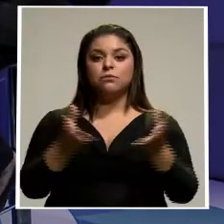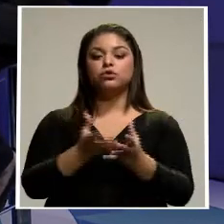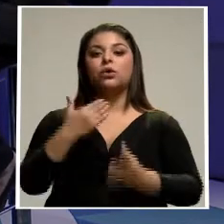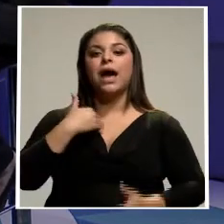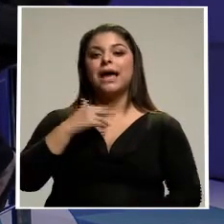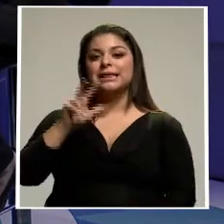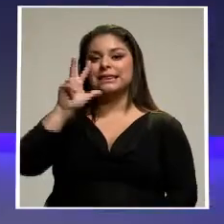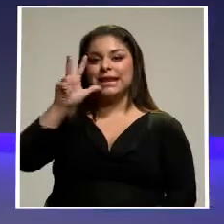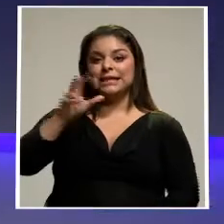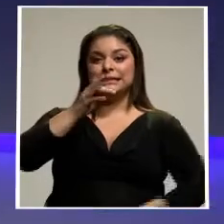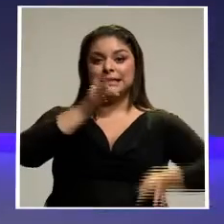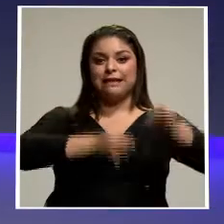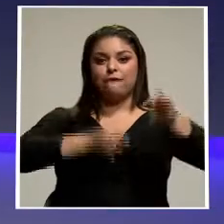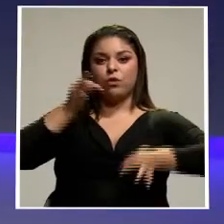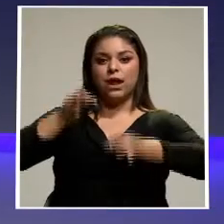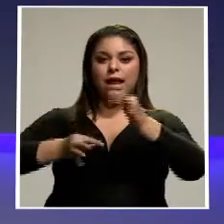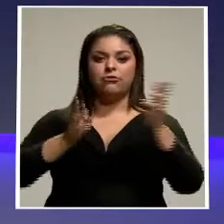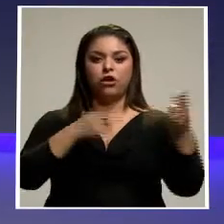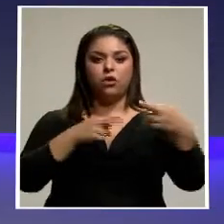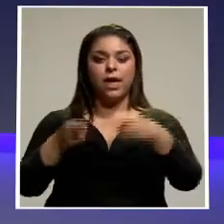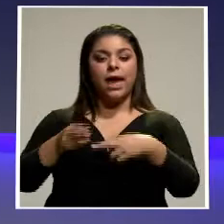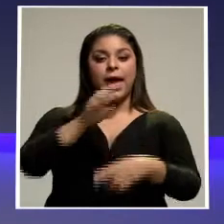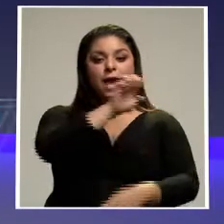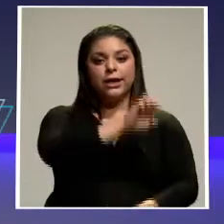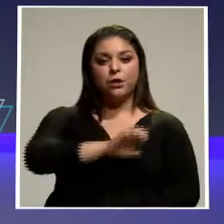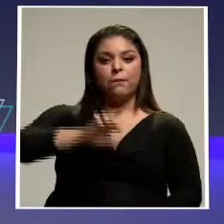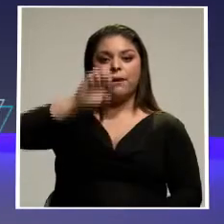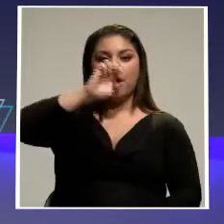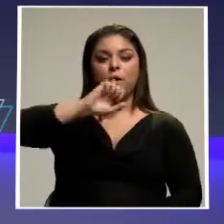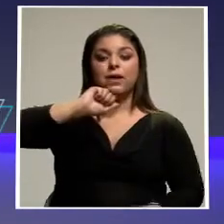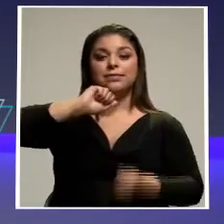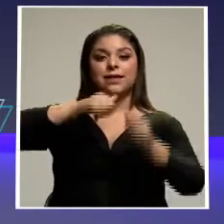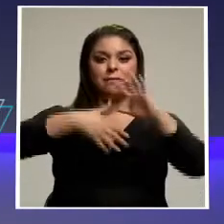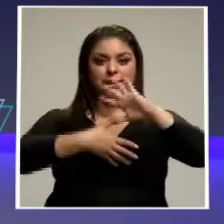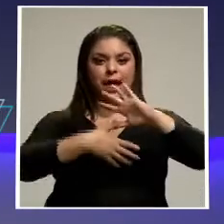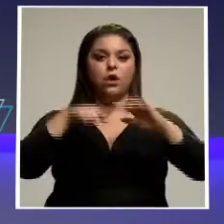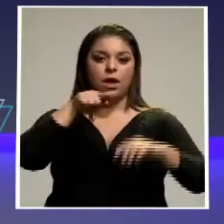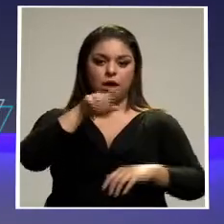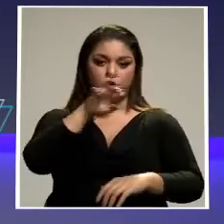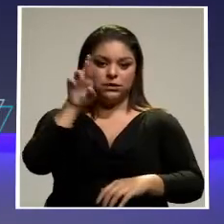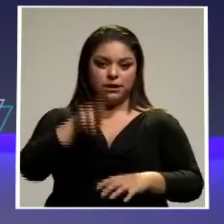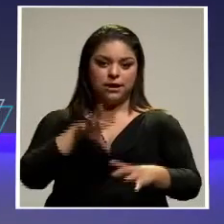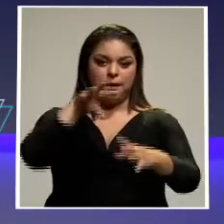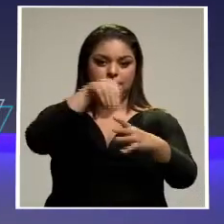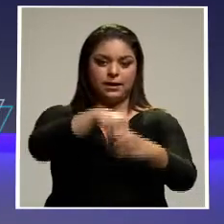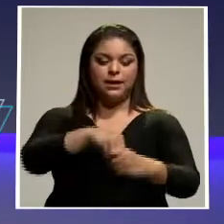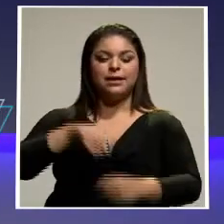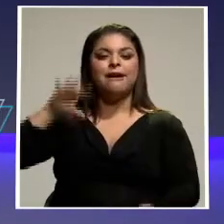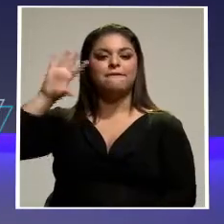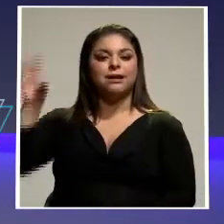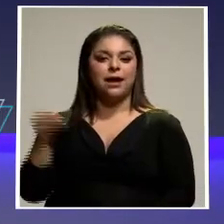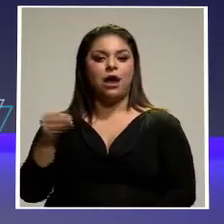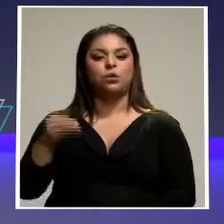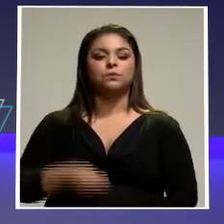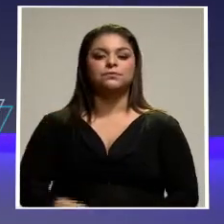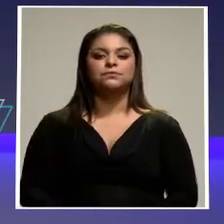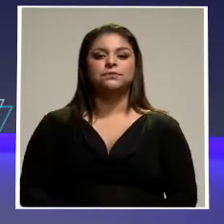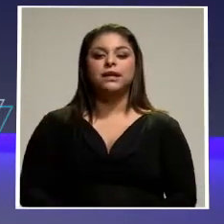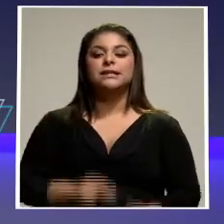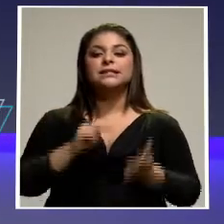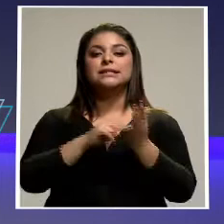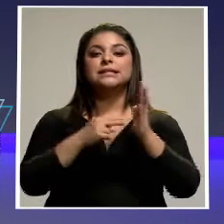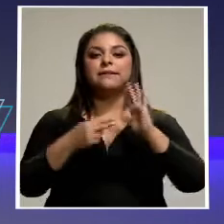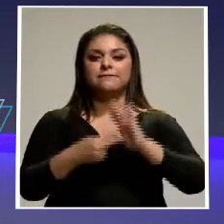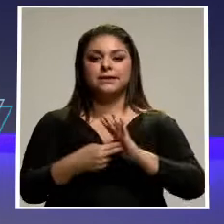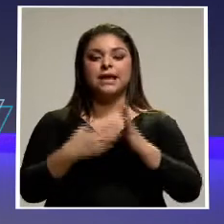el europeo, el interamericano, que es al que pertenece Costa Rica, y el africano. Eso quiere decir que